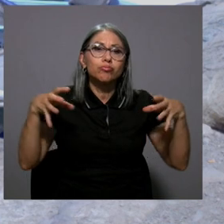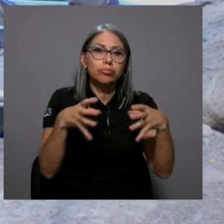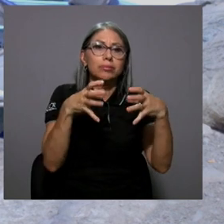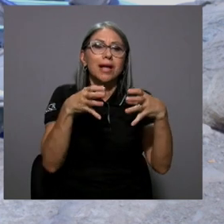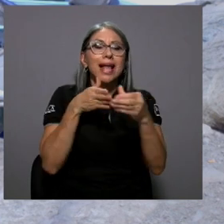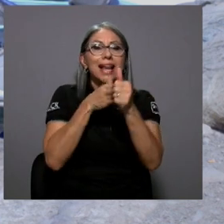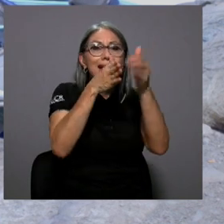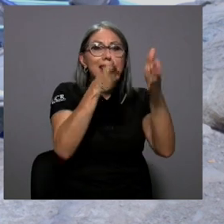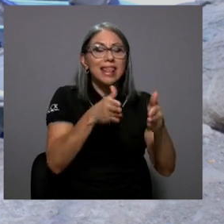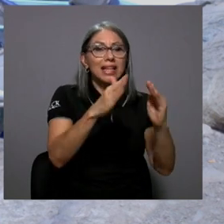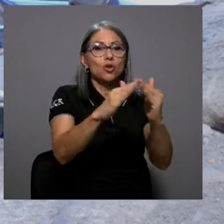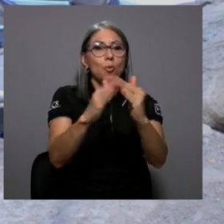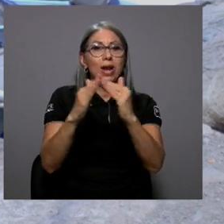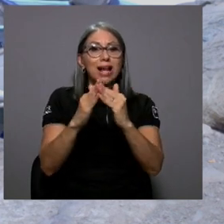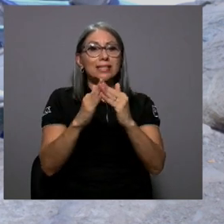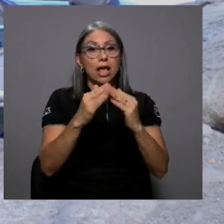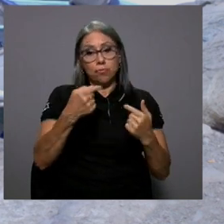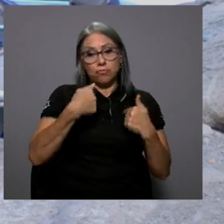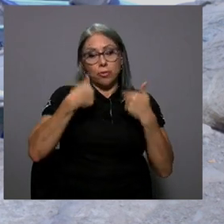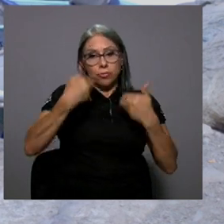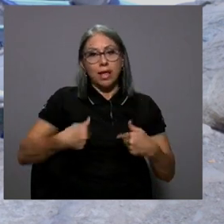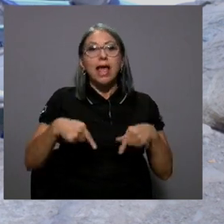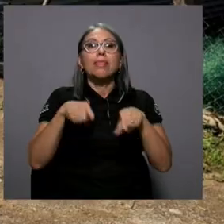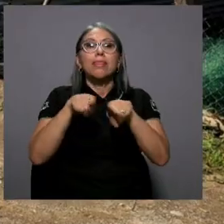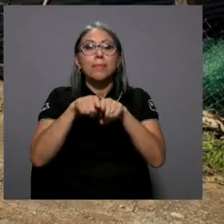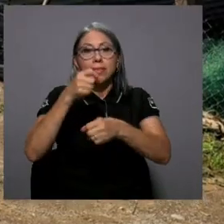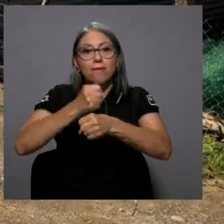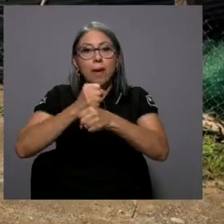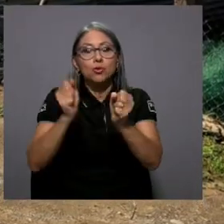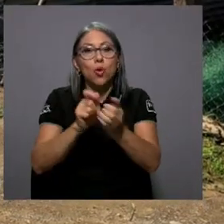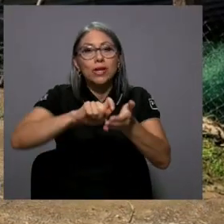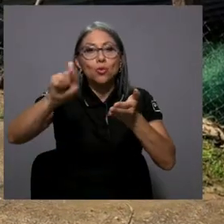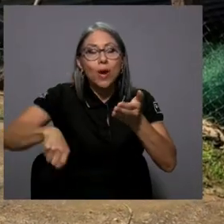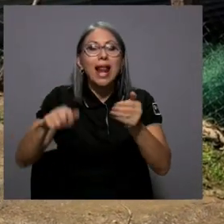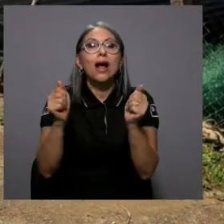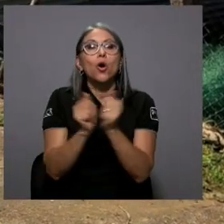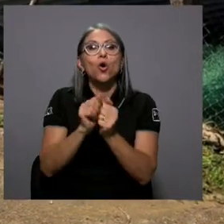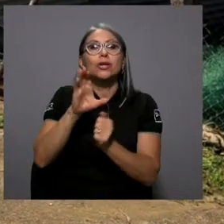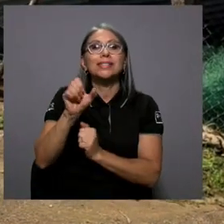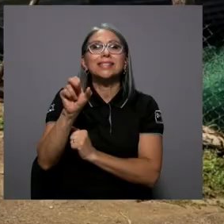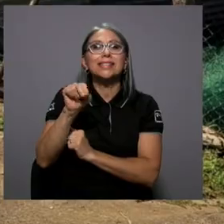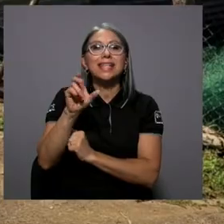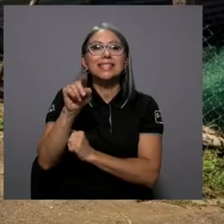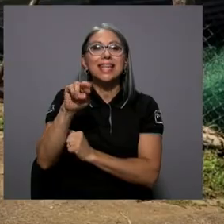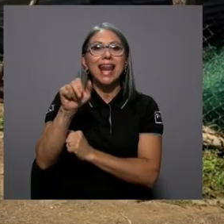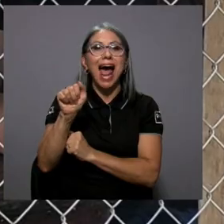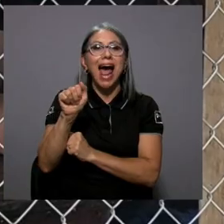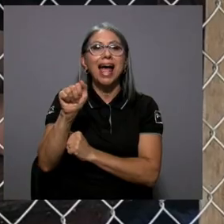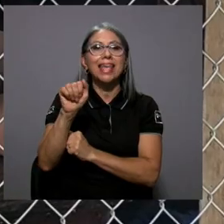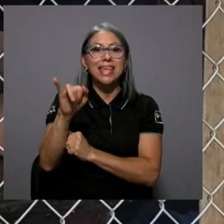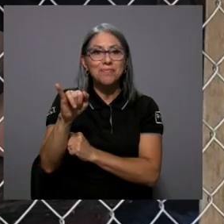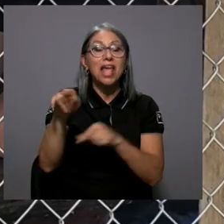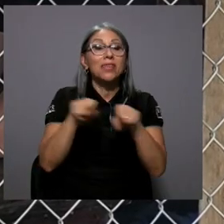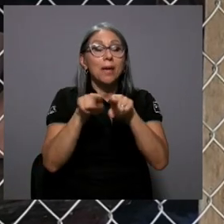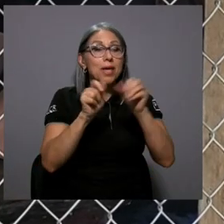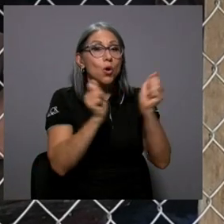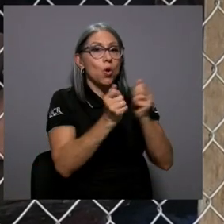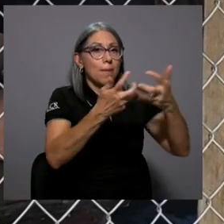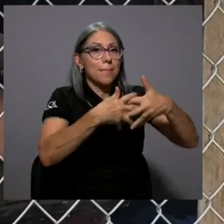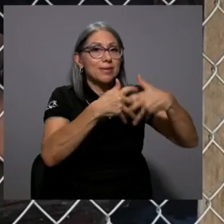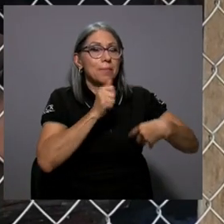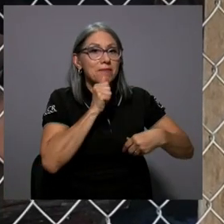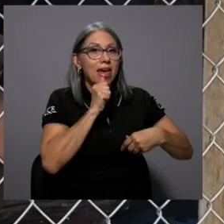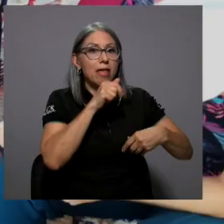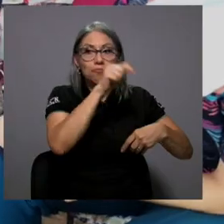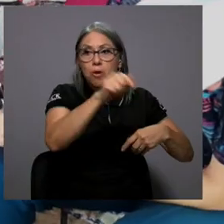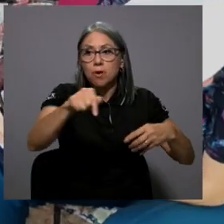comunales. Aparte de mí, trabajamos con la escuela, con el CENSINAI, trabajamos con la empresa privada también. Entonces fue un impacto conjunto